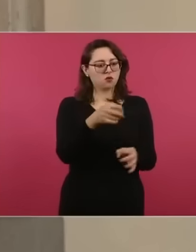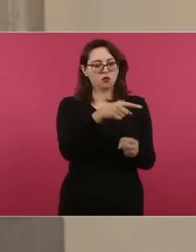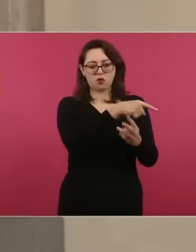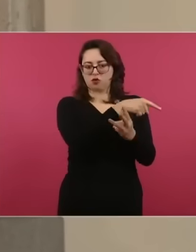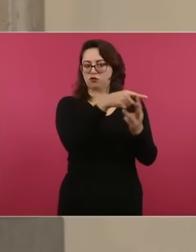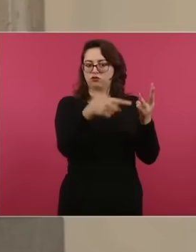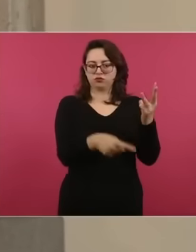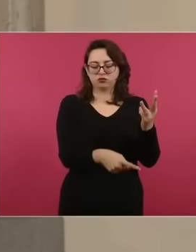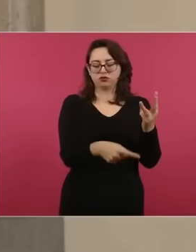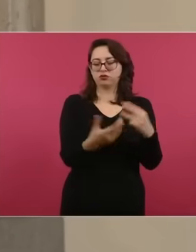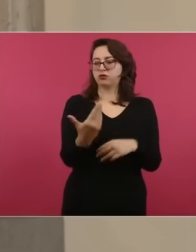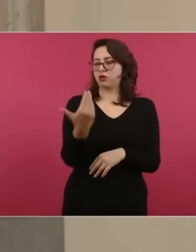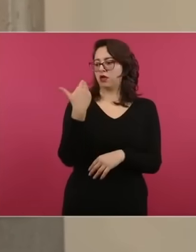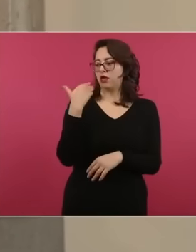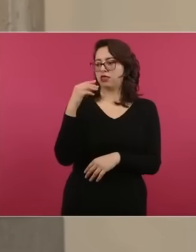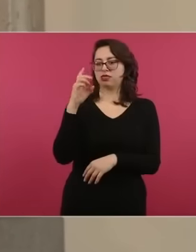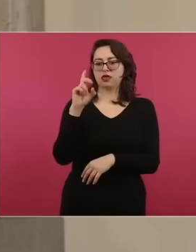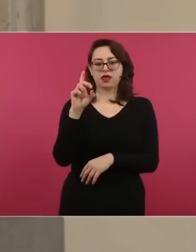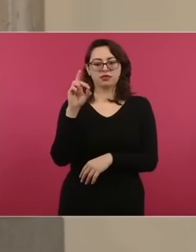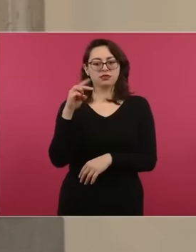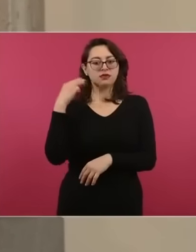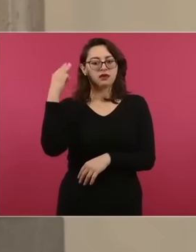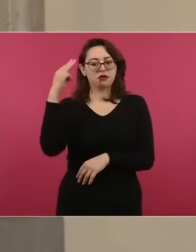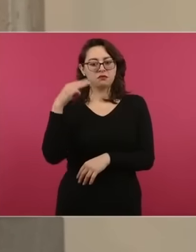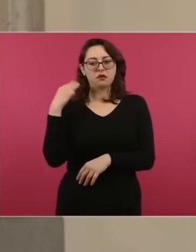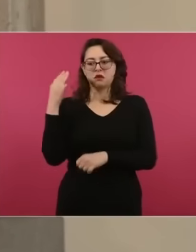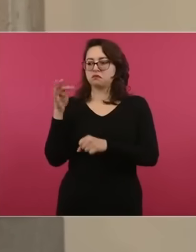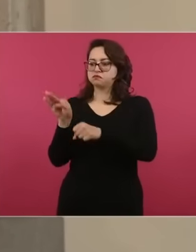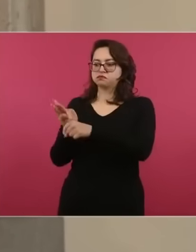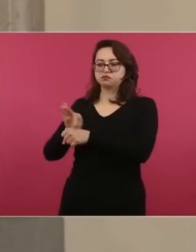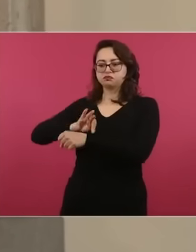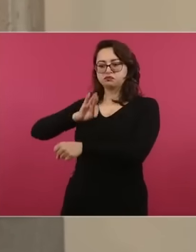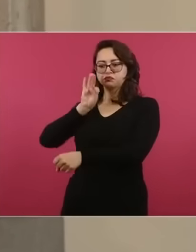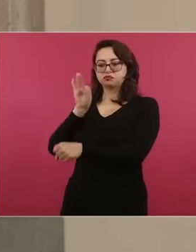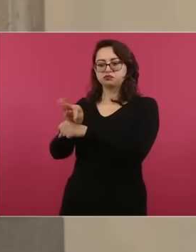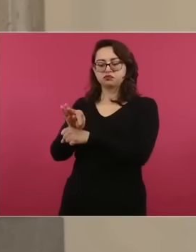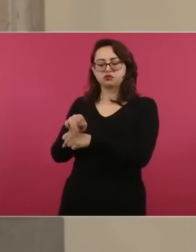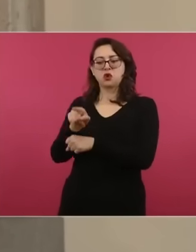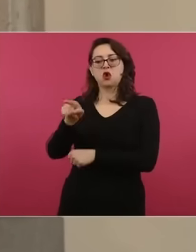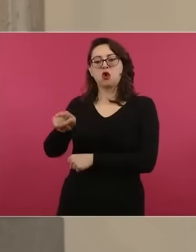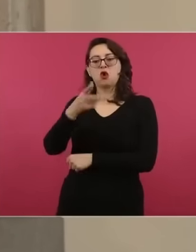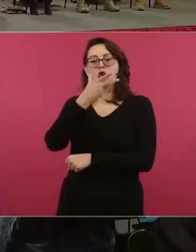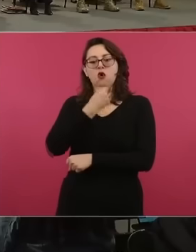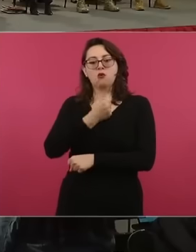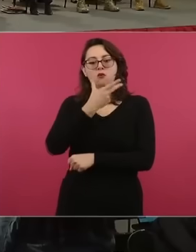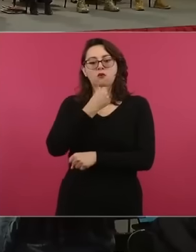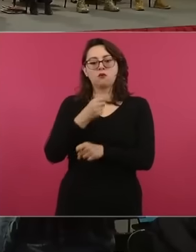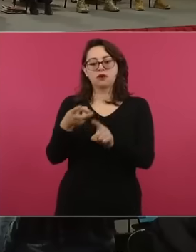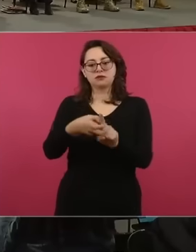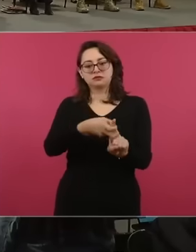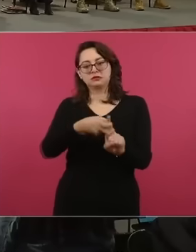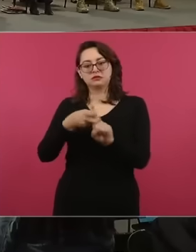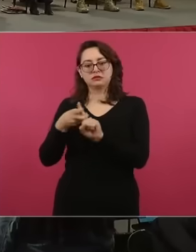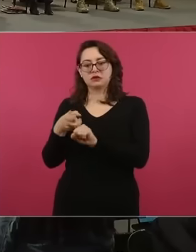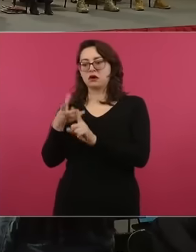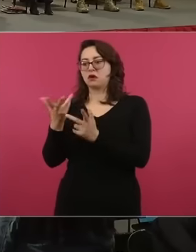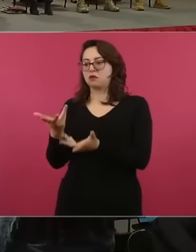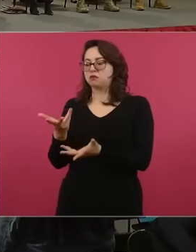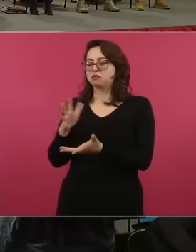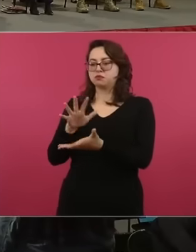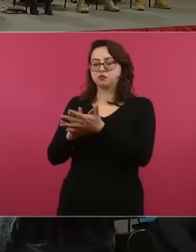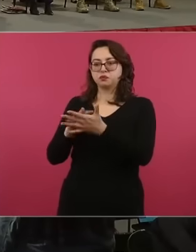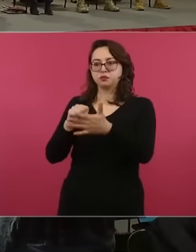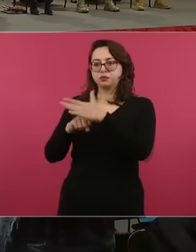audiencia del 30 de marzo del presente año otorgaron El amparo a un presunto secuestrador cesando la prisión preventiva oficiosa